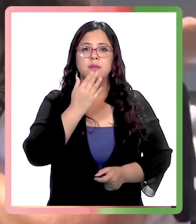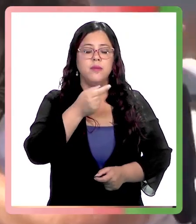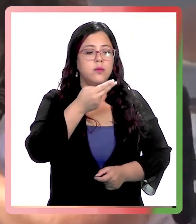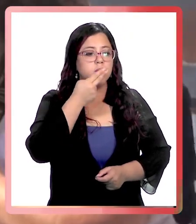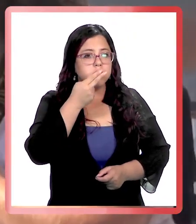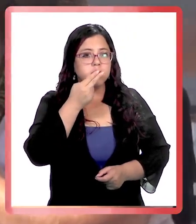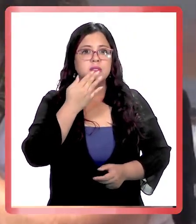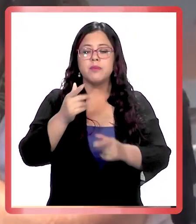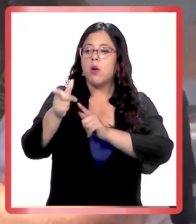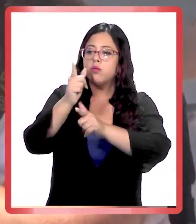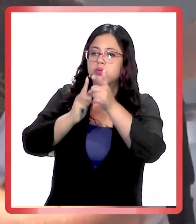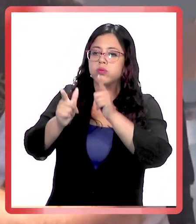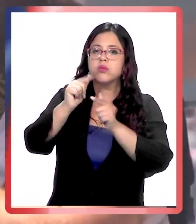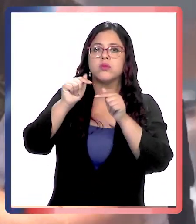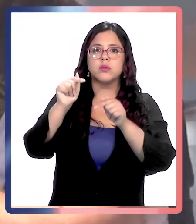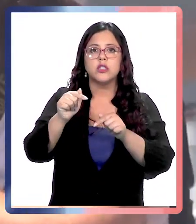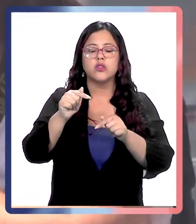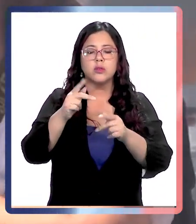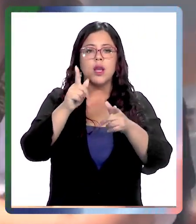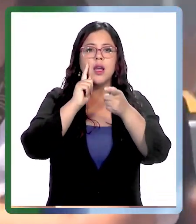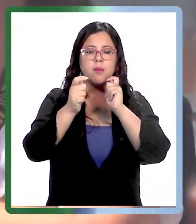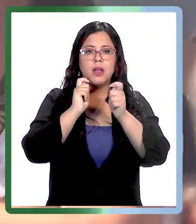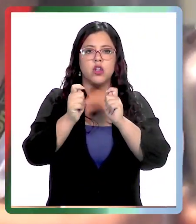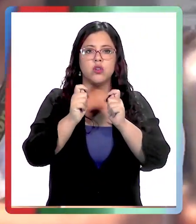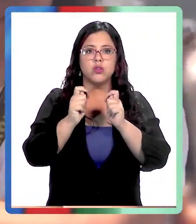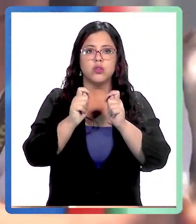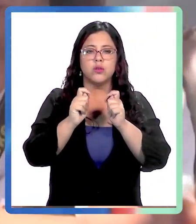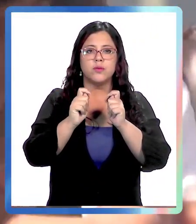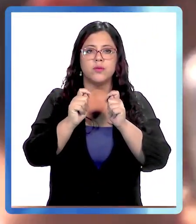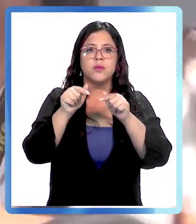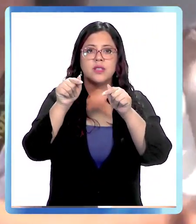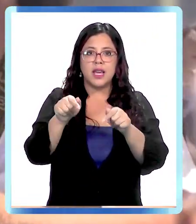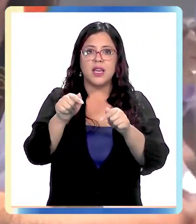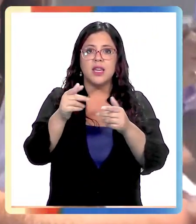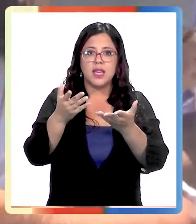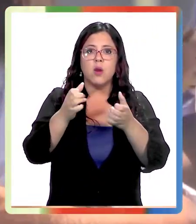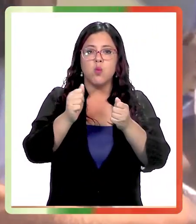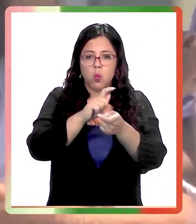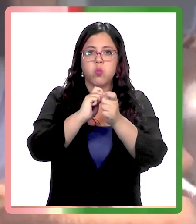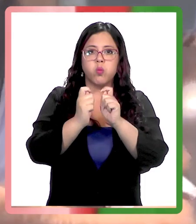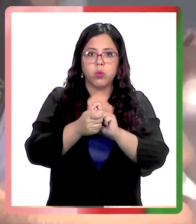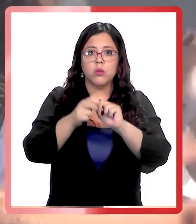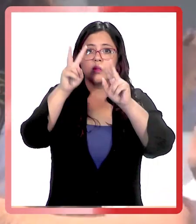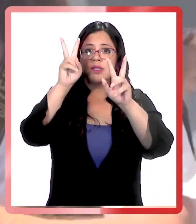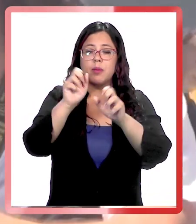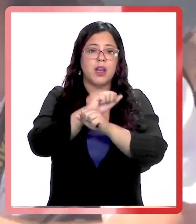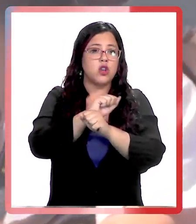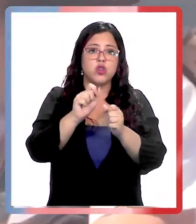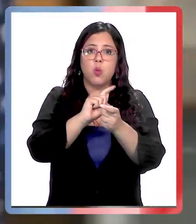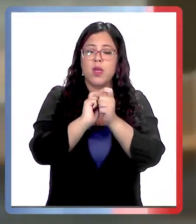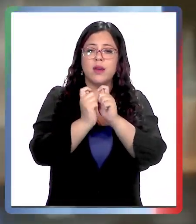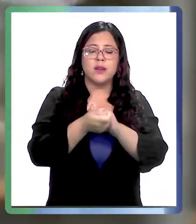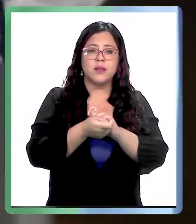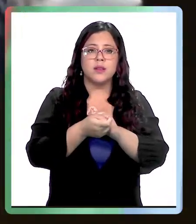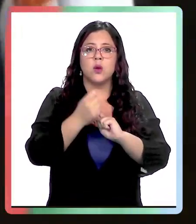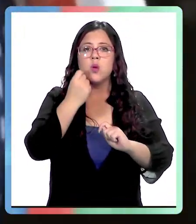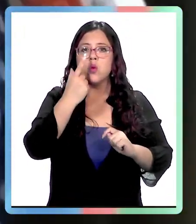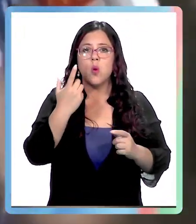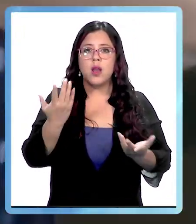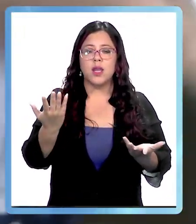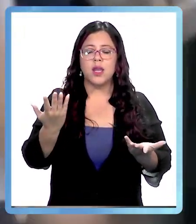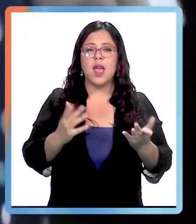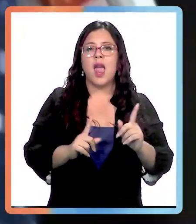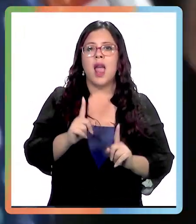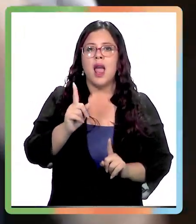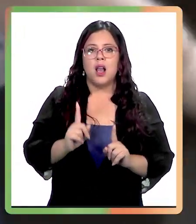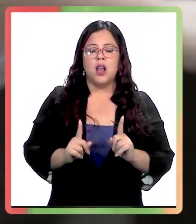comida chatarra, etcétera. El sedentarismo, el hábito de hacer ejercicio,